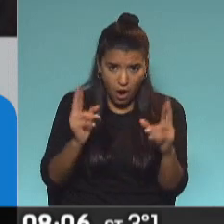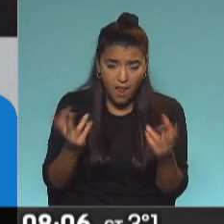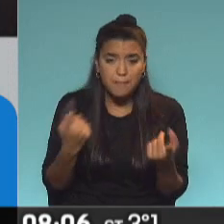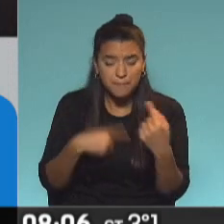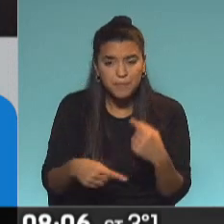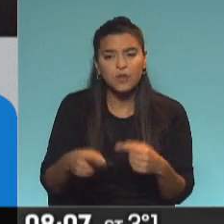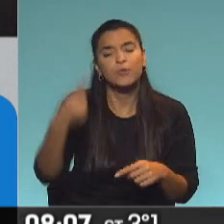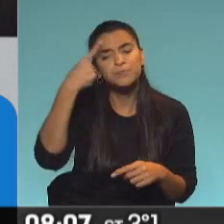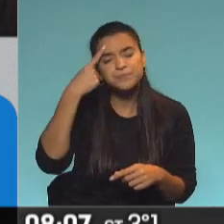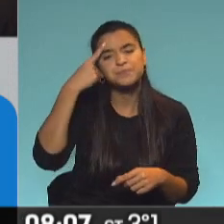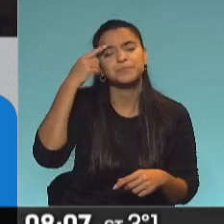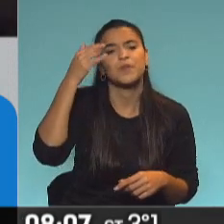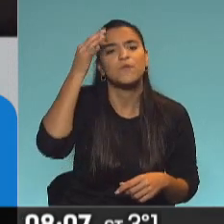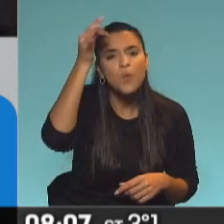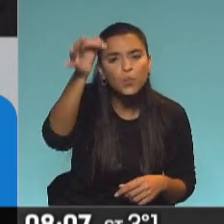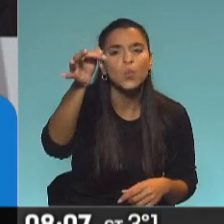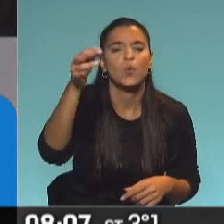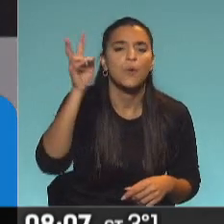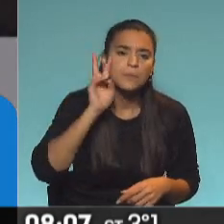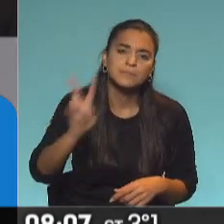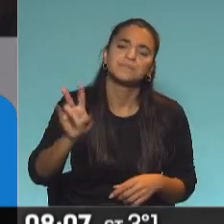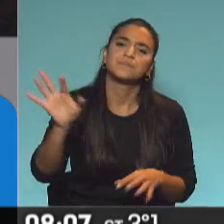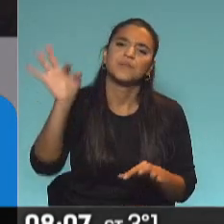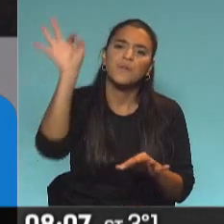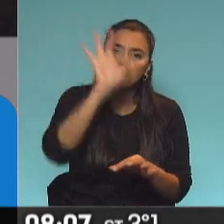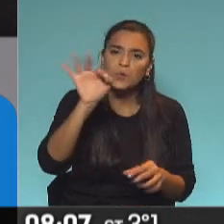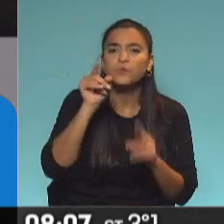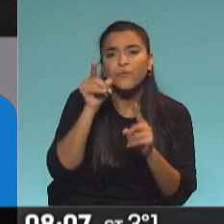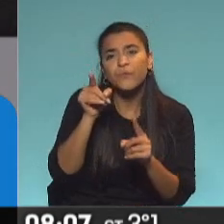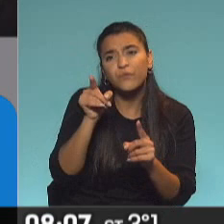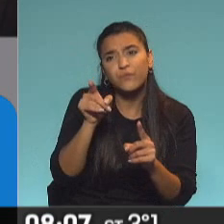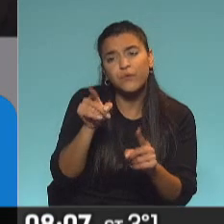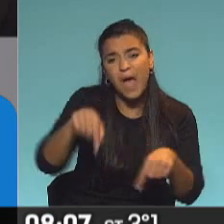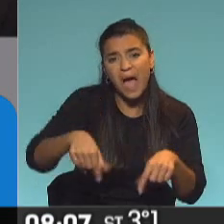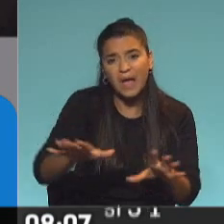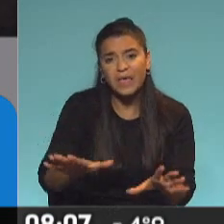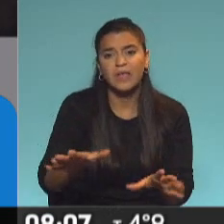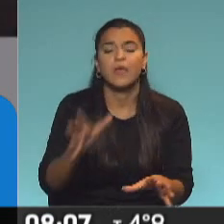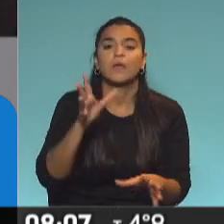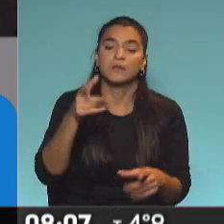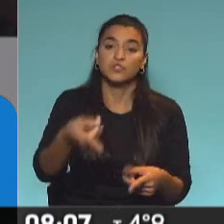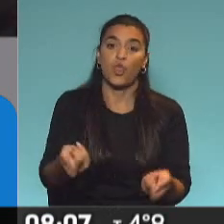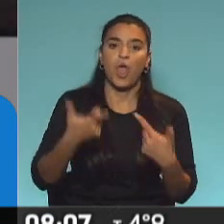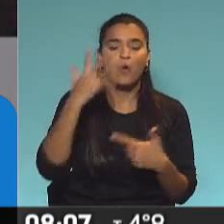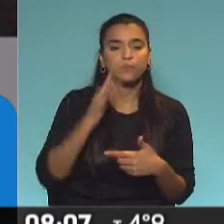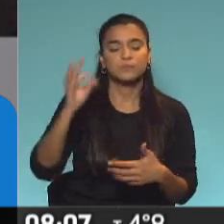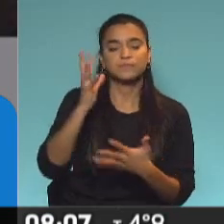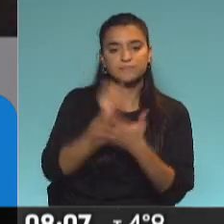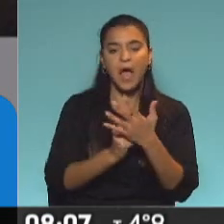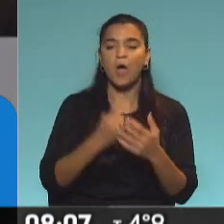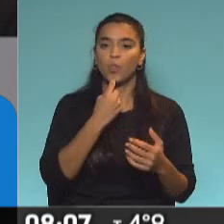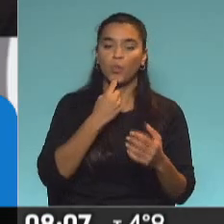una perspectiva de que vamos a convivir un largo tiempo con el virus nos da la oportunidad, una vez que aceptamos esto, de reducir